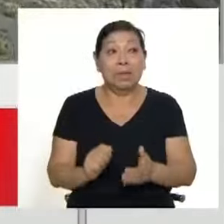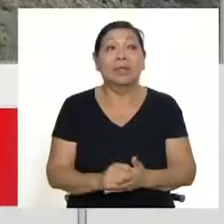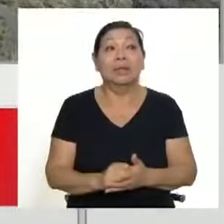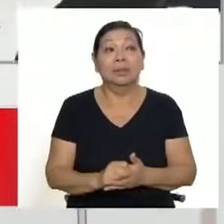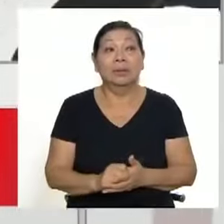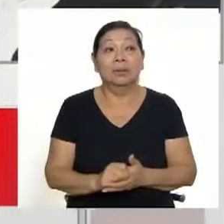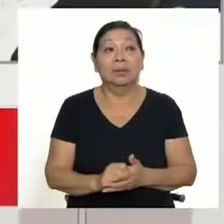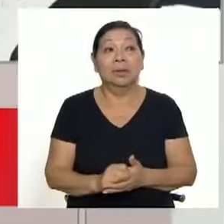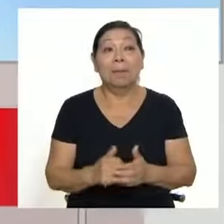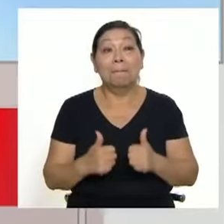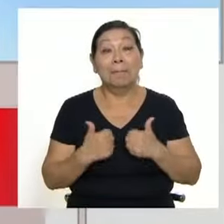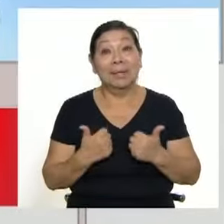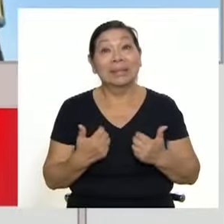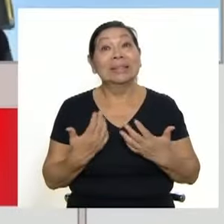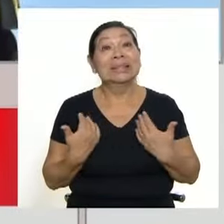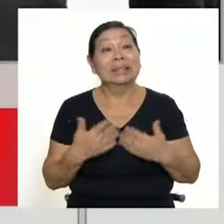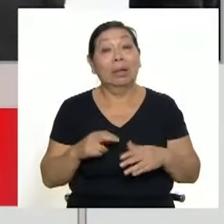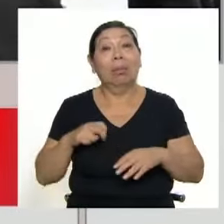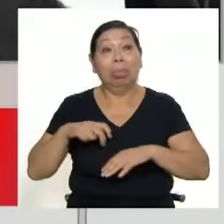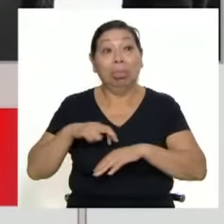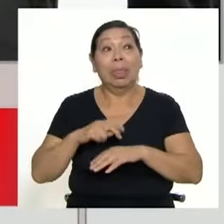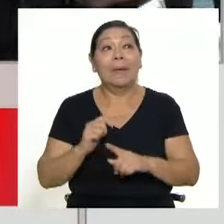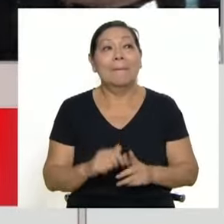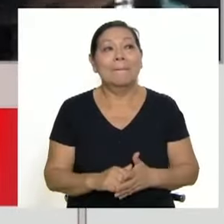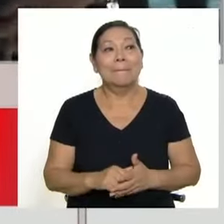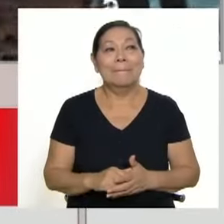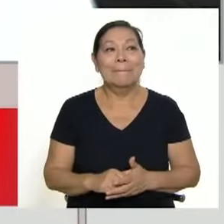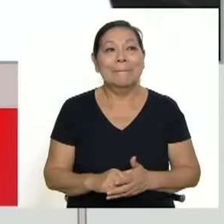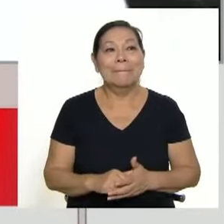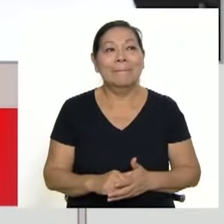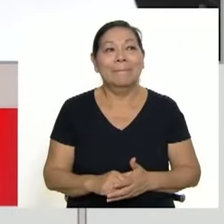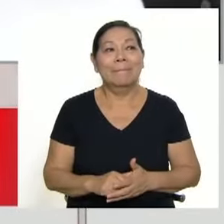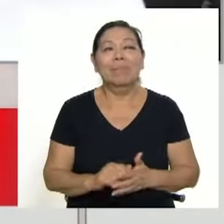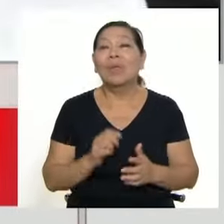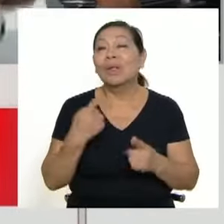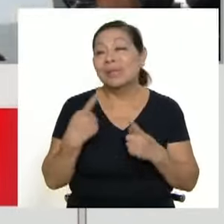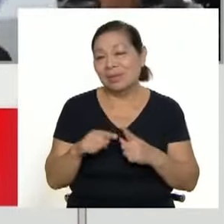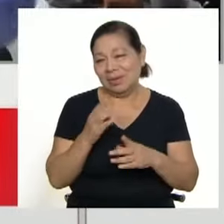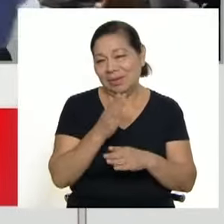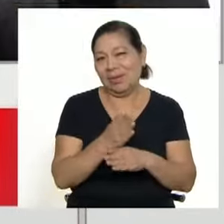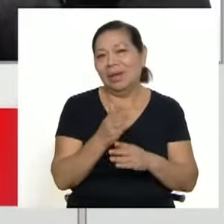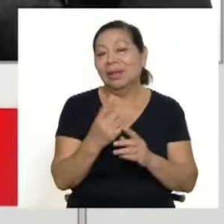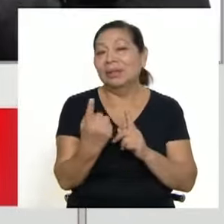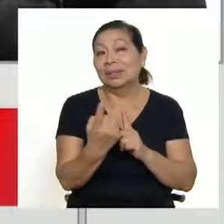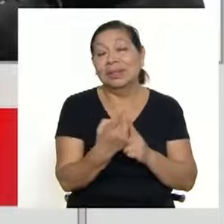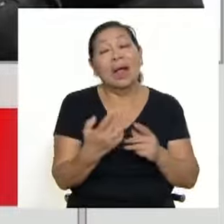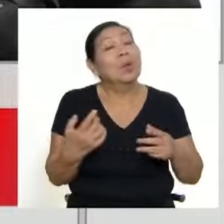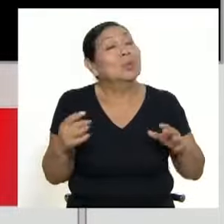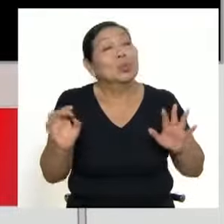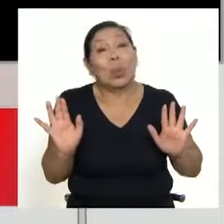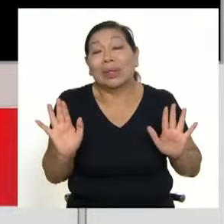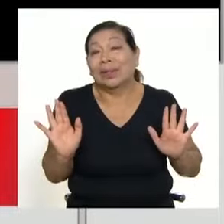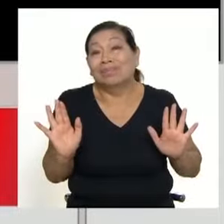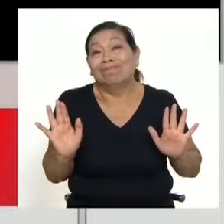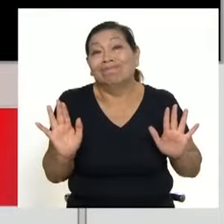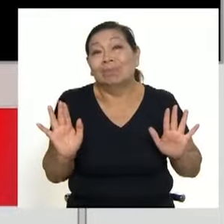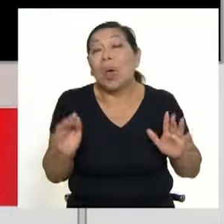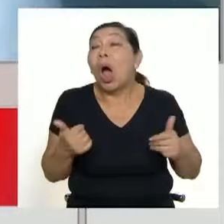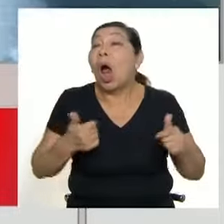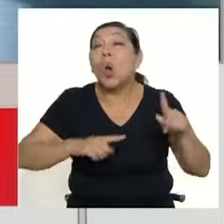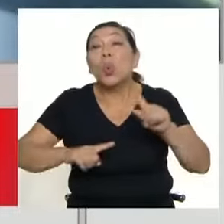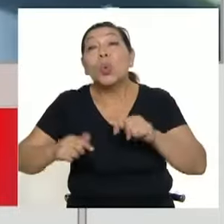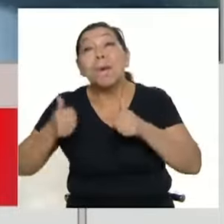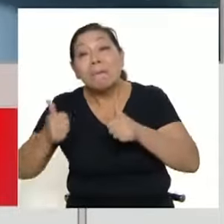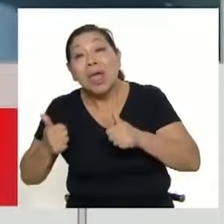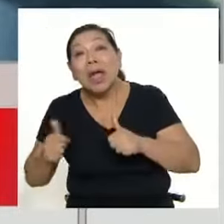estamos vivos y seguimos caminando. En todo viaje siempre hay imprevistos, ¿no? Algunos no tan buenos,